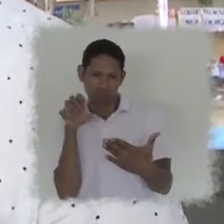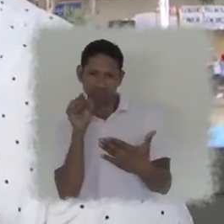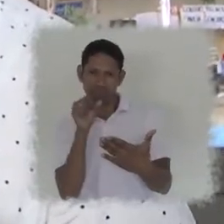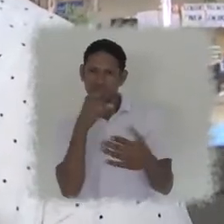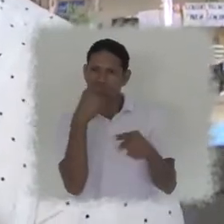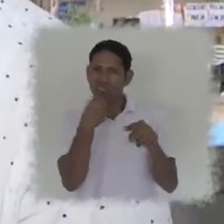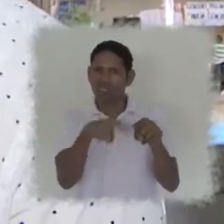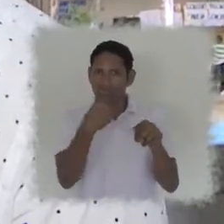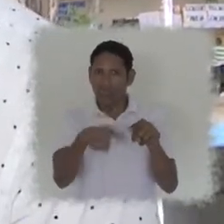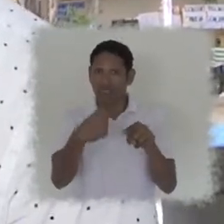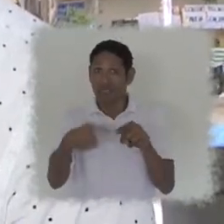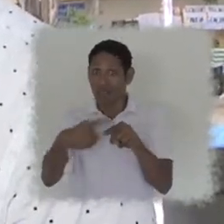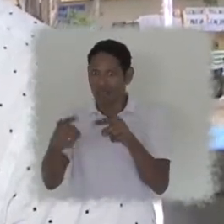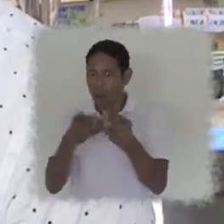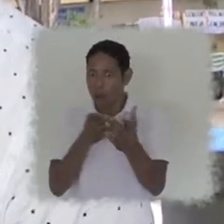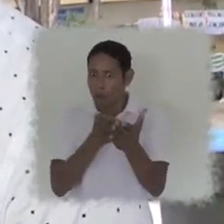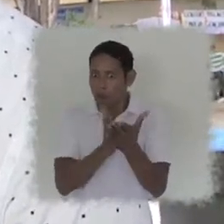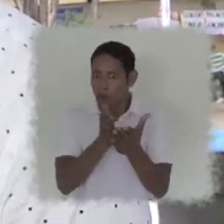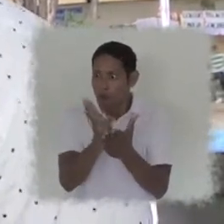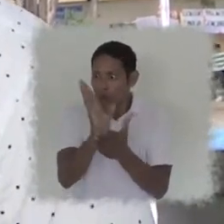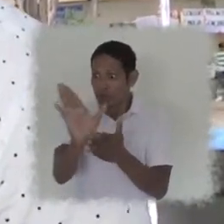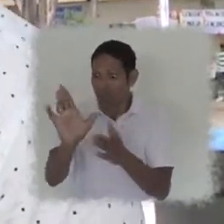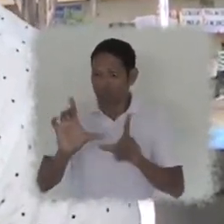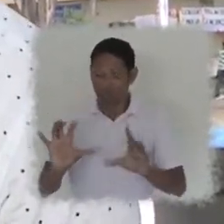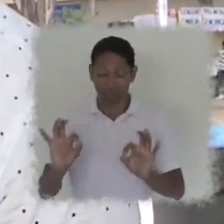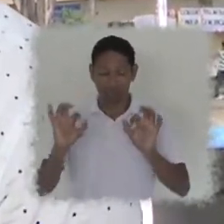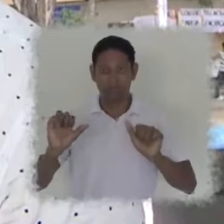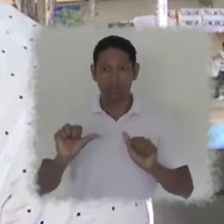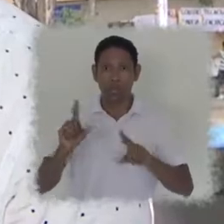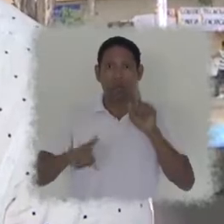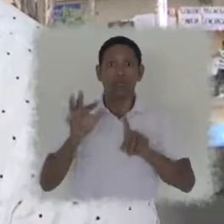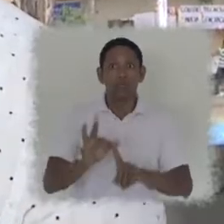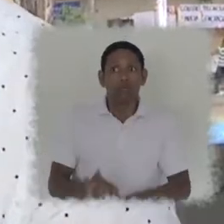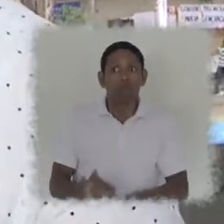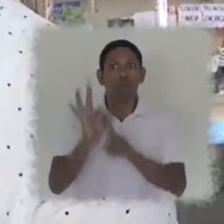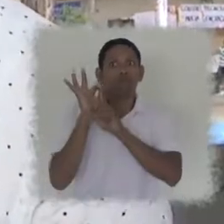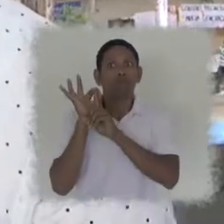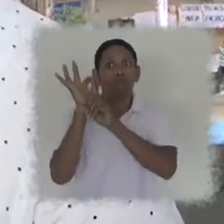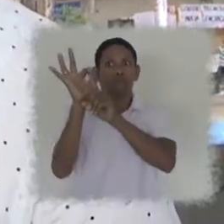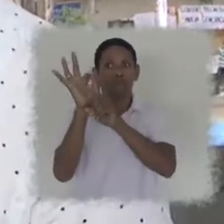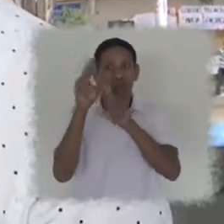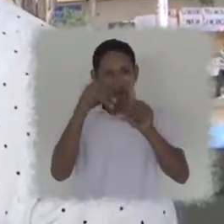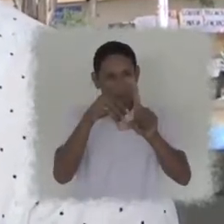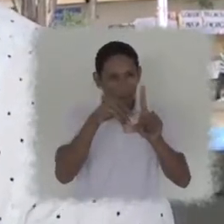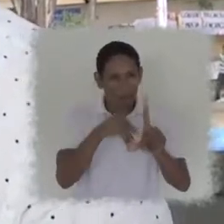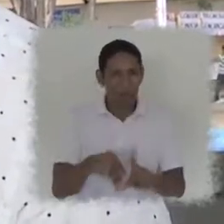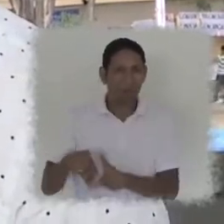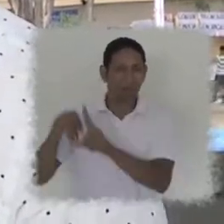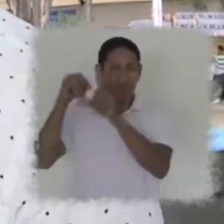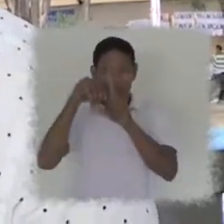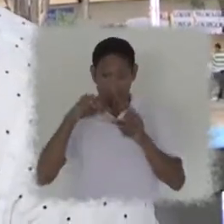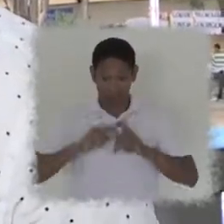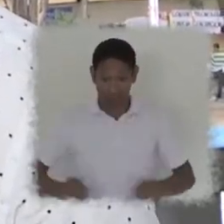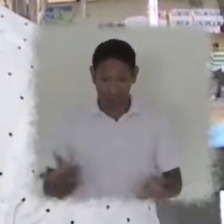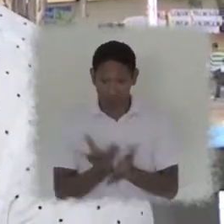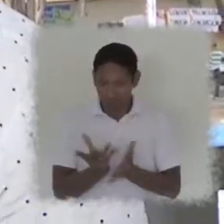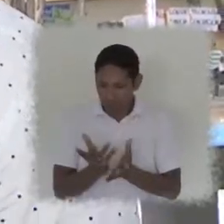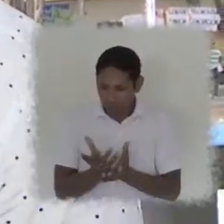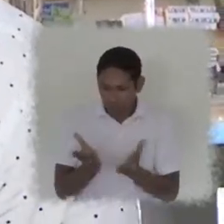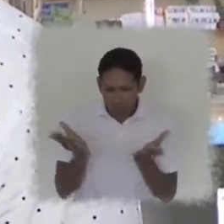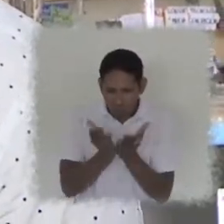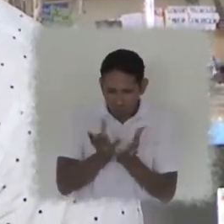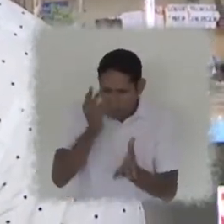encontrar una variedad de programas de posgrado. ¿Sí? Encontramos especializaciones y también maestrías que permiten